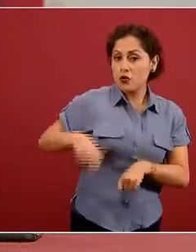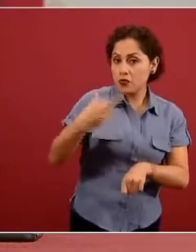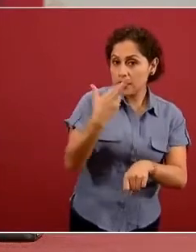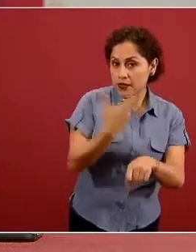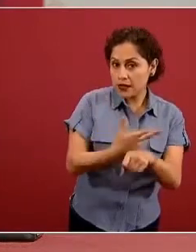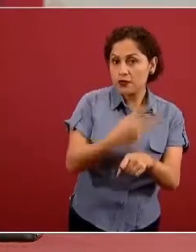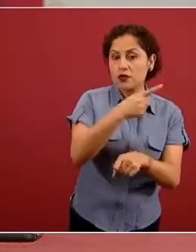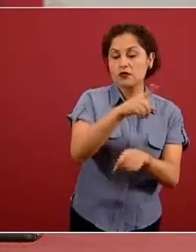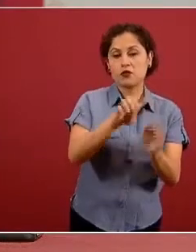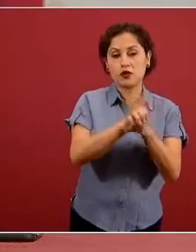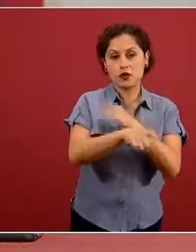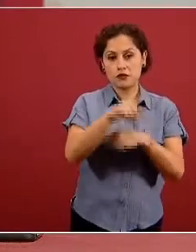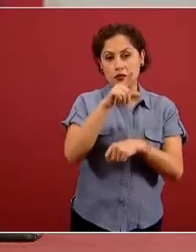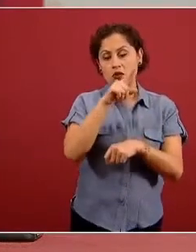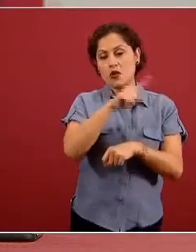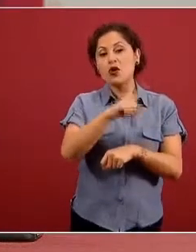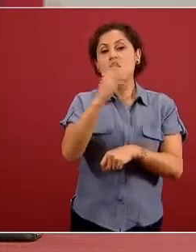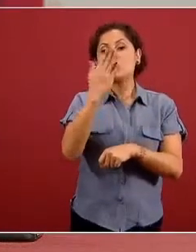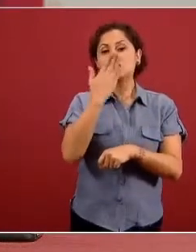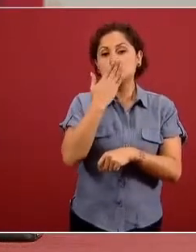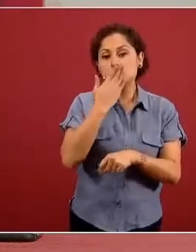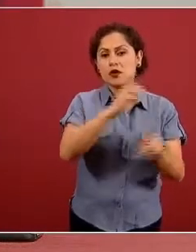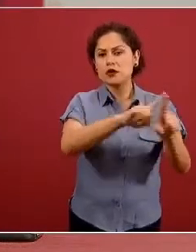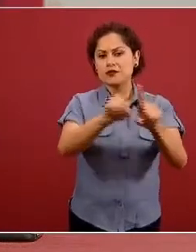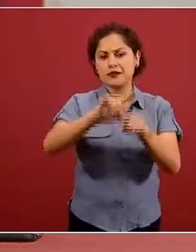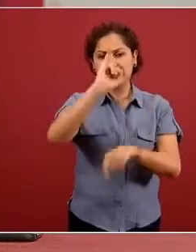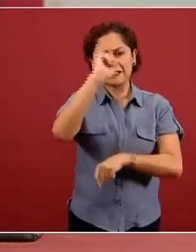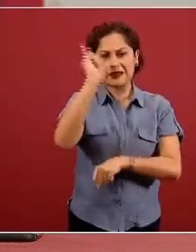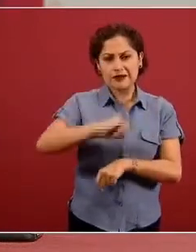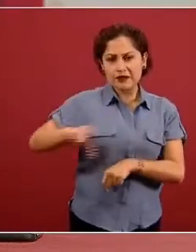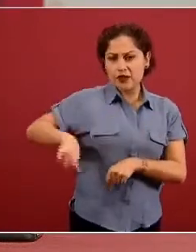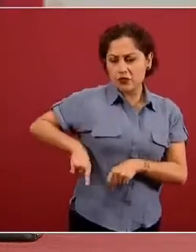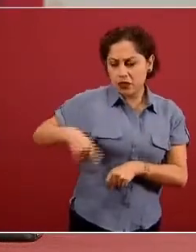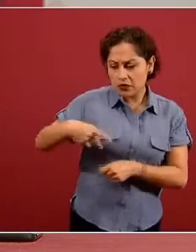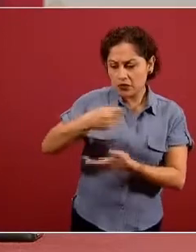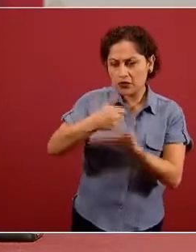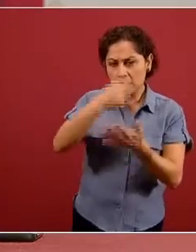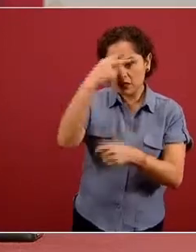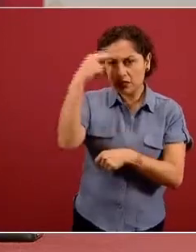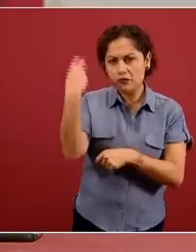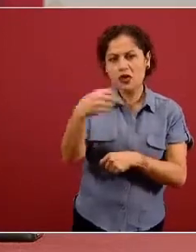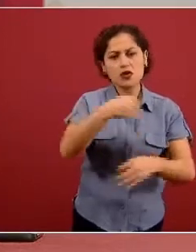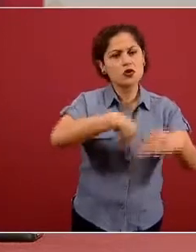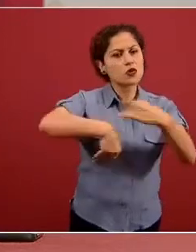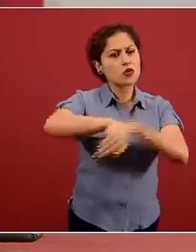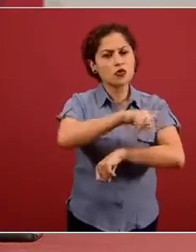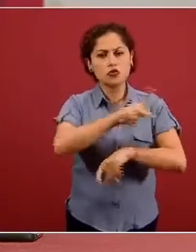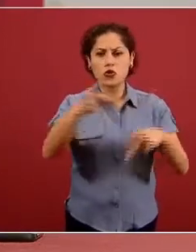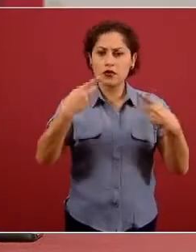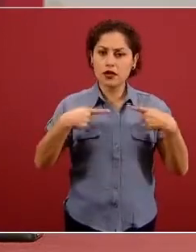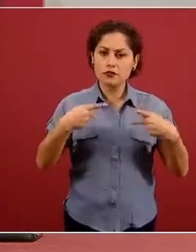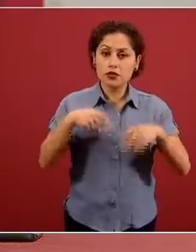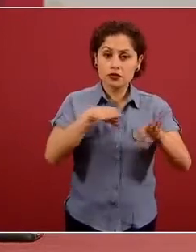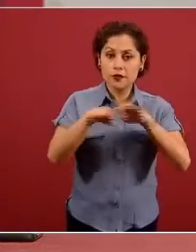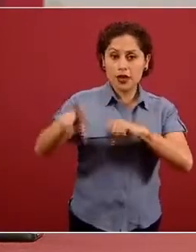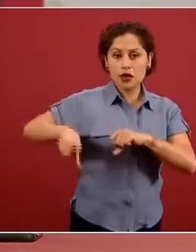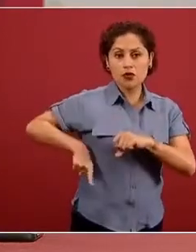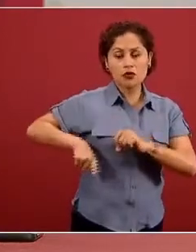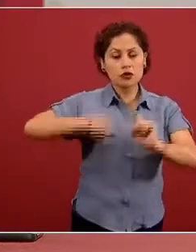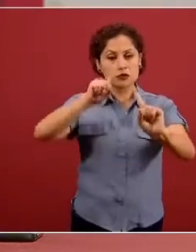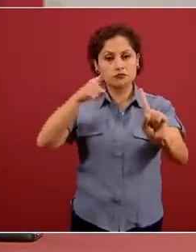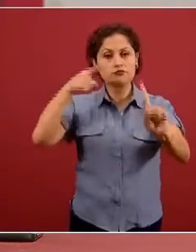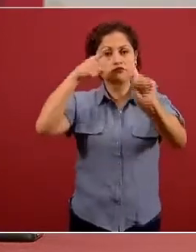de gobierno. Todos y todas tenemos el mismo propósito, que es proteger la salud de la población. Estamos